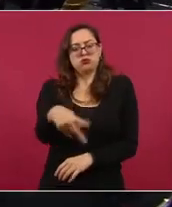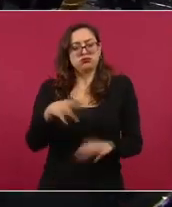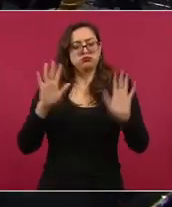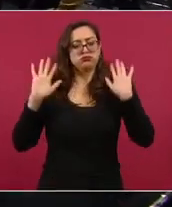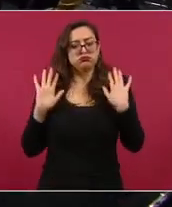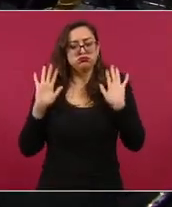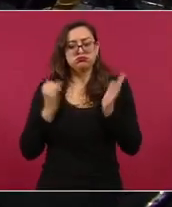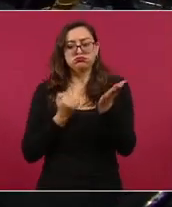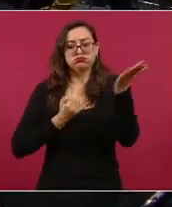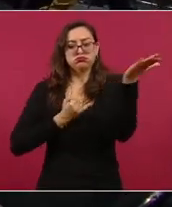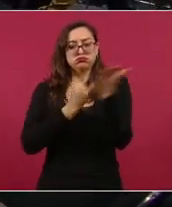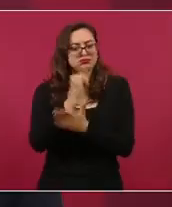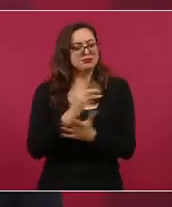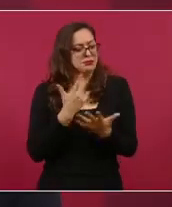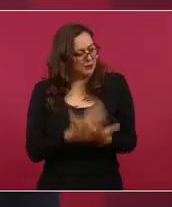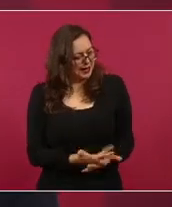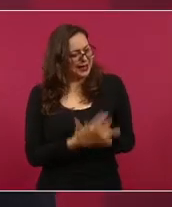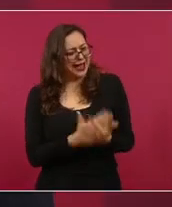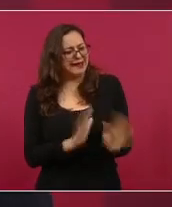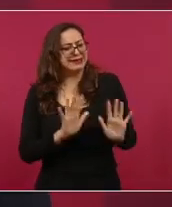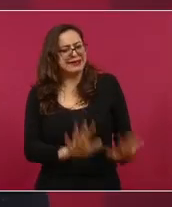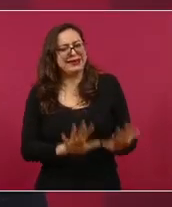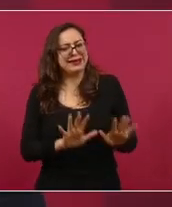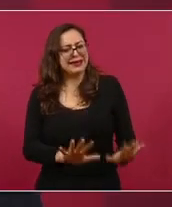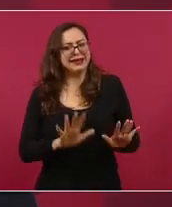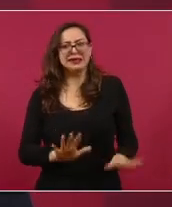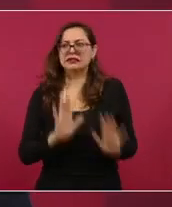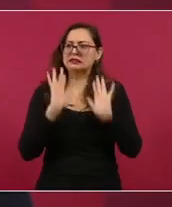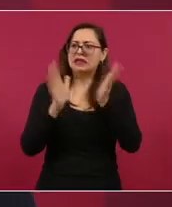que no coman ansias, ya viene